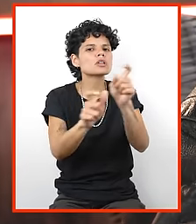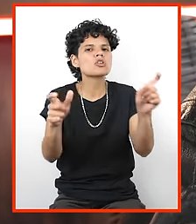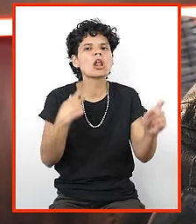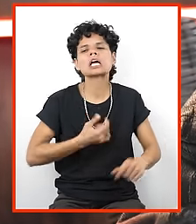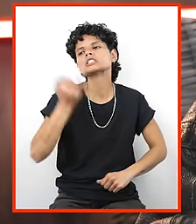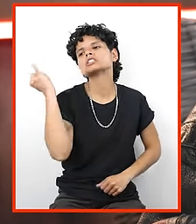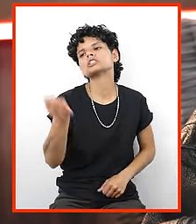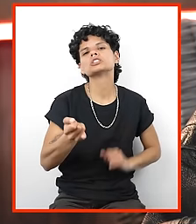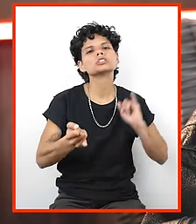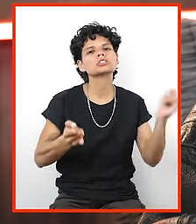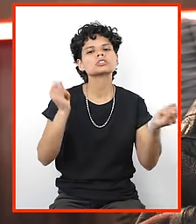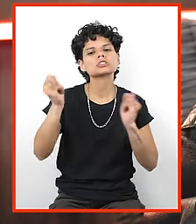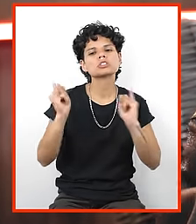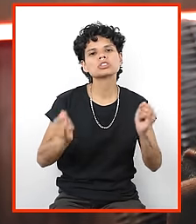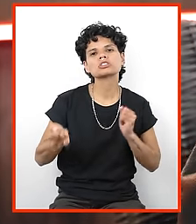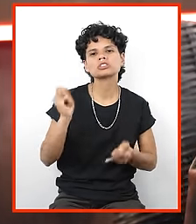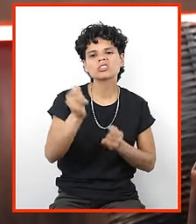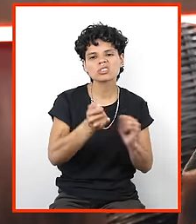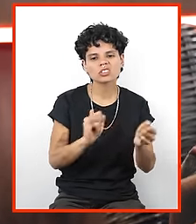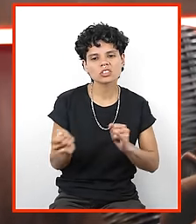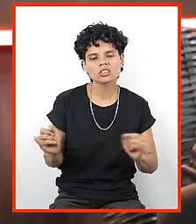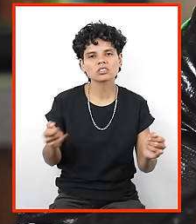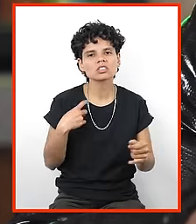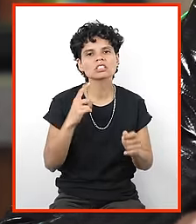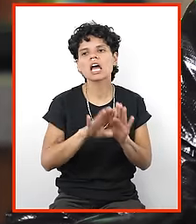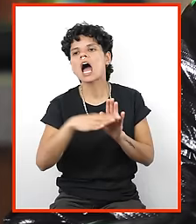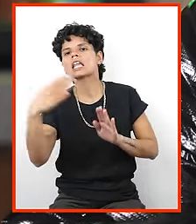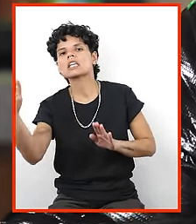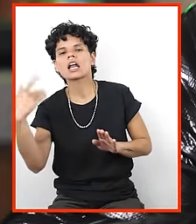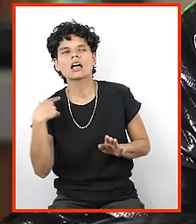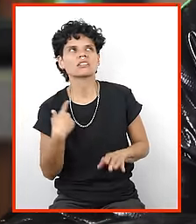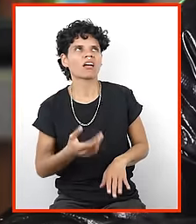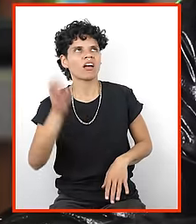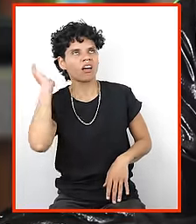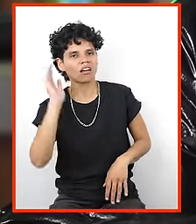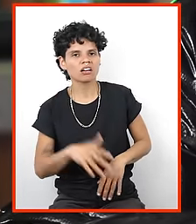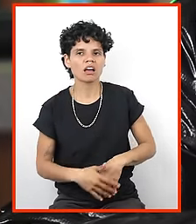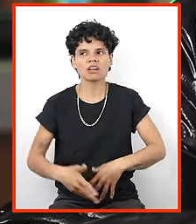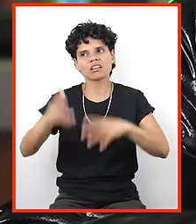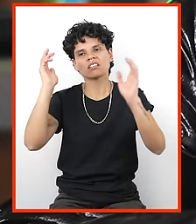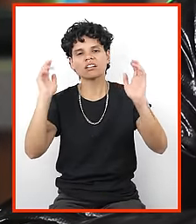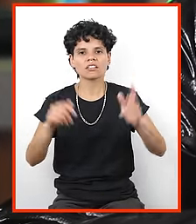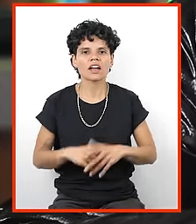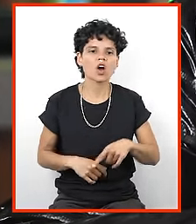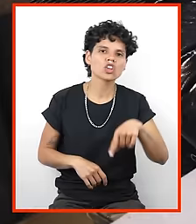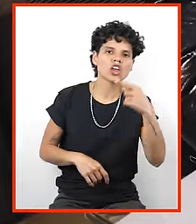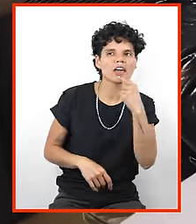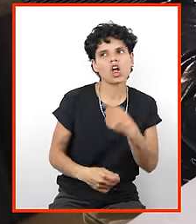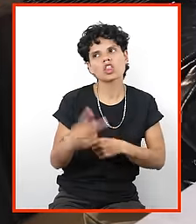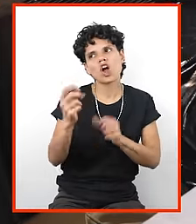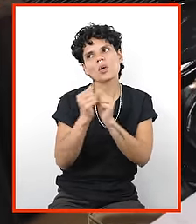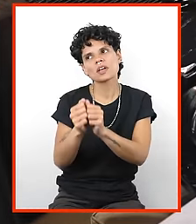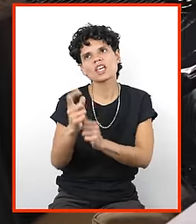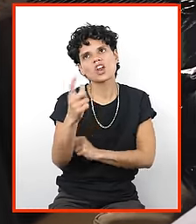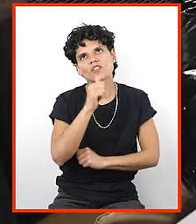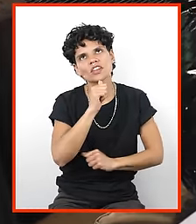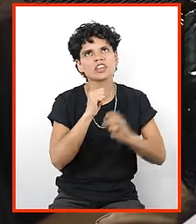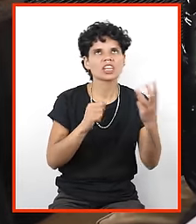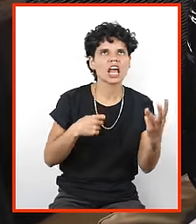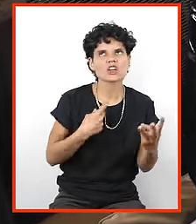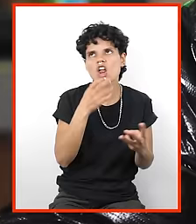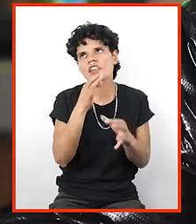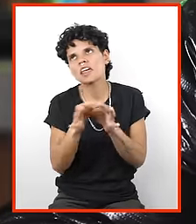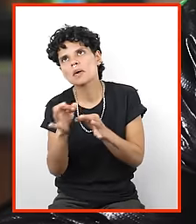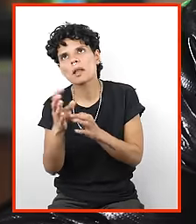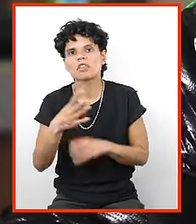diga sí? Y que, después voy a que se queda, que se queda callado. Ah, dijo 2 colaboraciones y la entré y no la corregí. Exacto, porque me